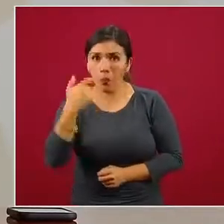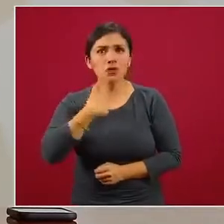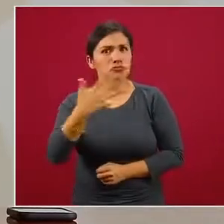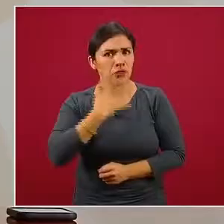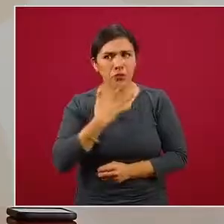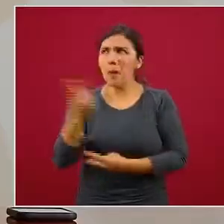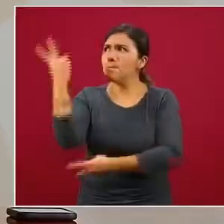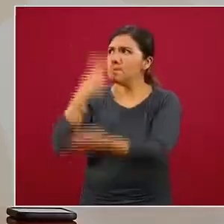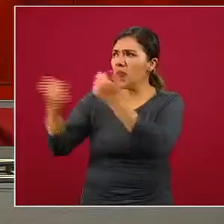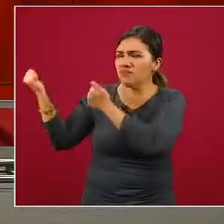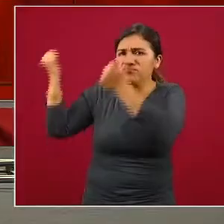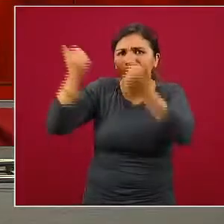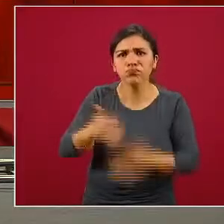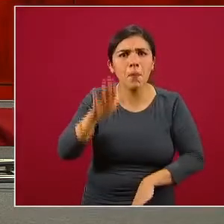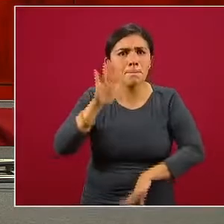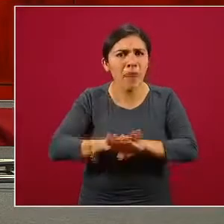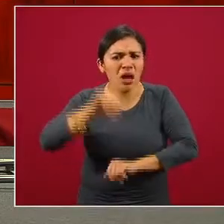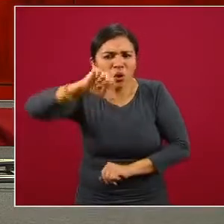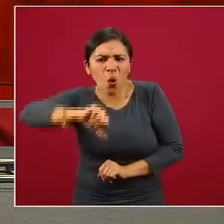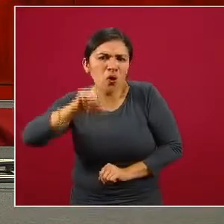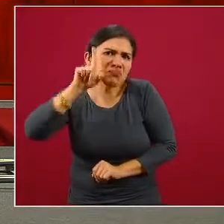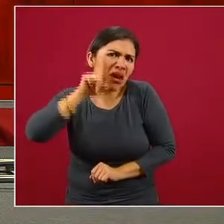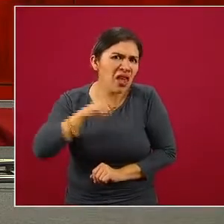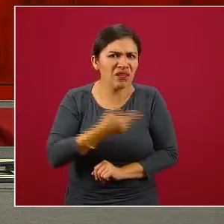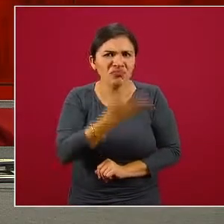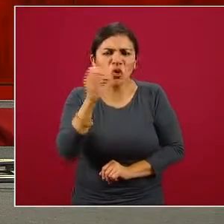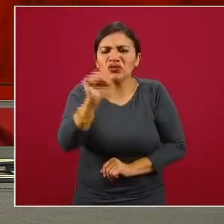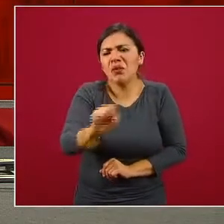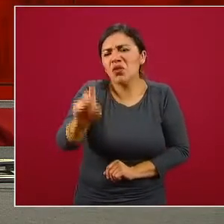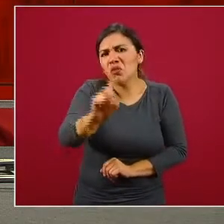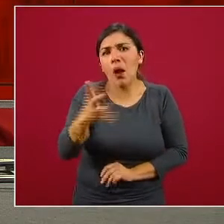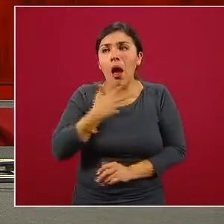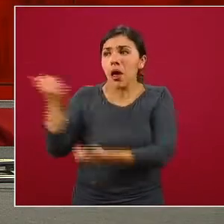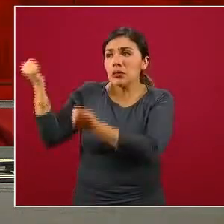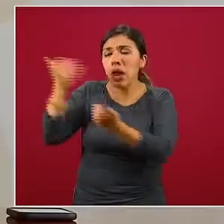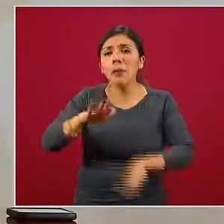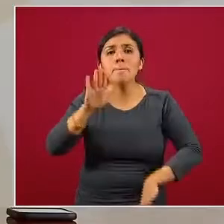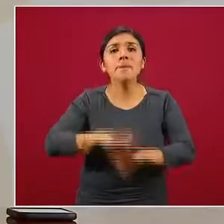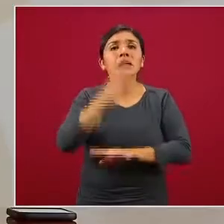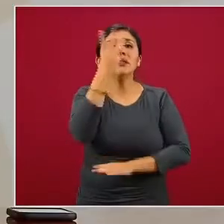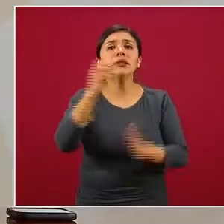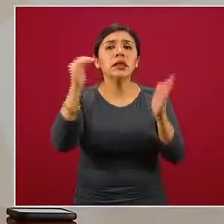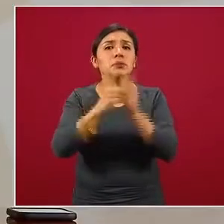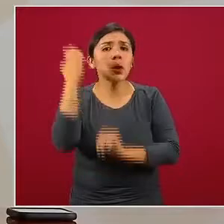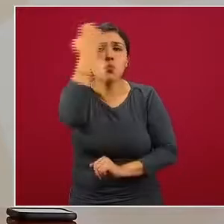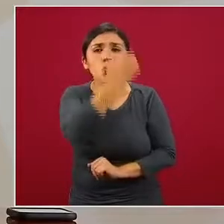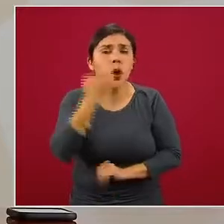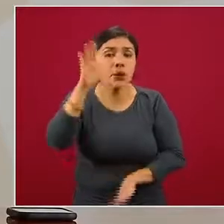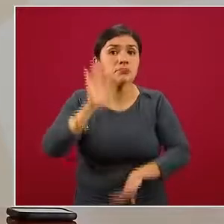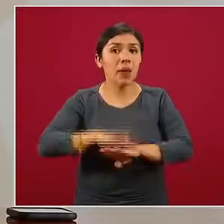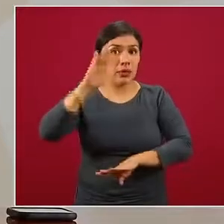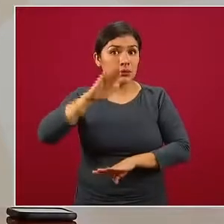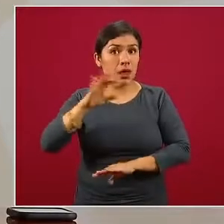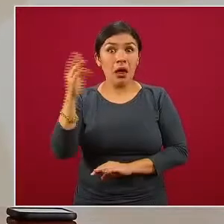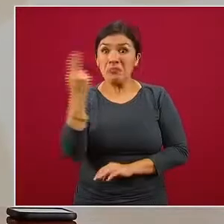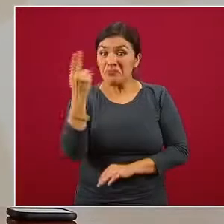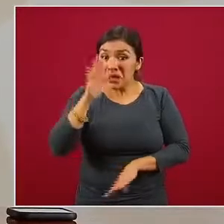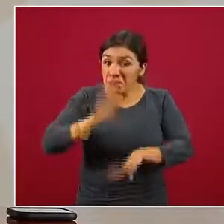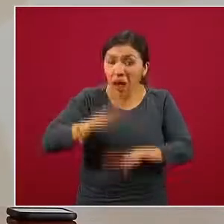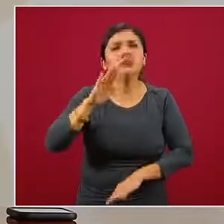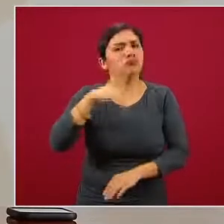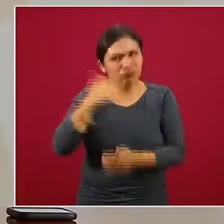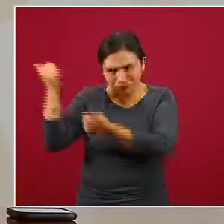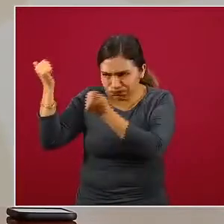más. Están, ya no sé si era hoy o mañana, el fin de semana llegan 300,000 pruebas adicionales. Y si necesitamos 600,000